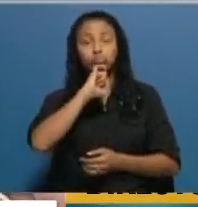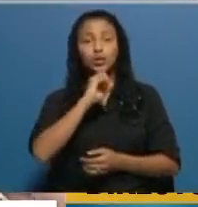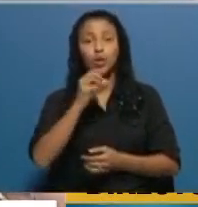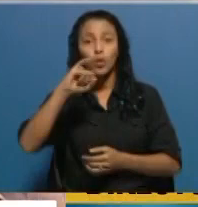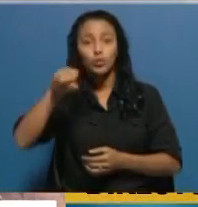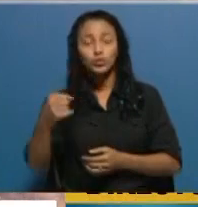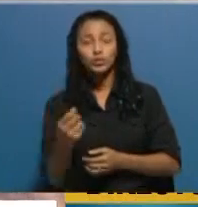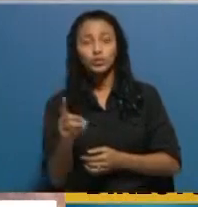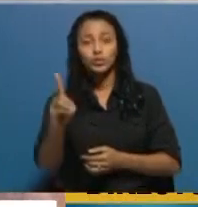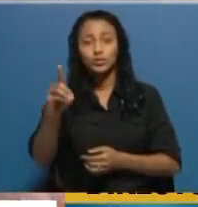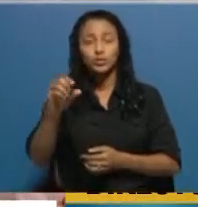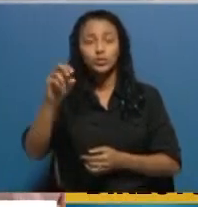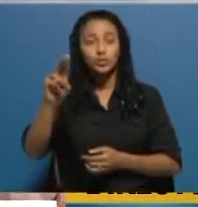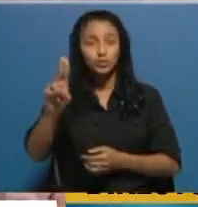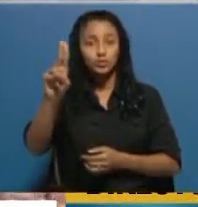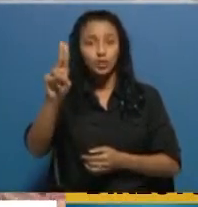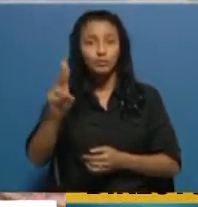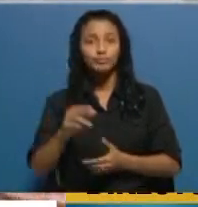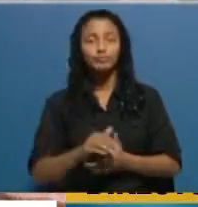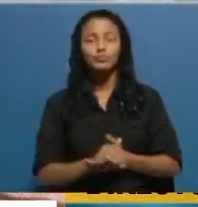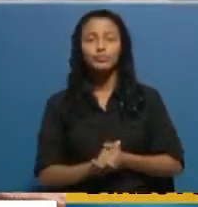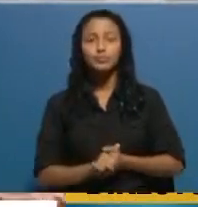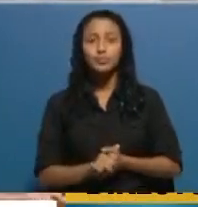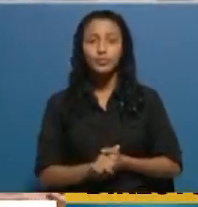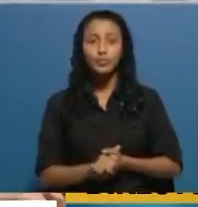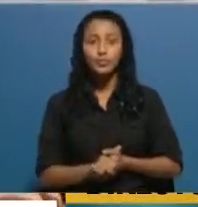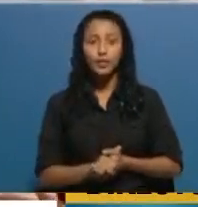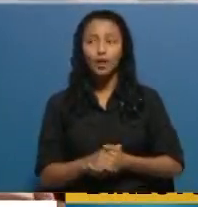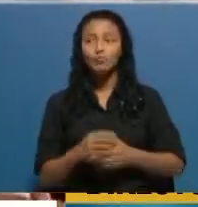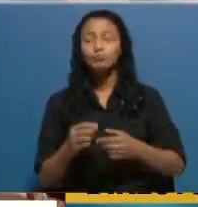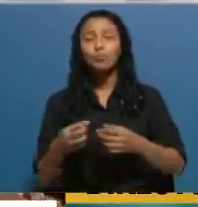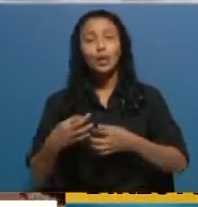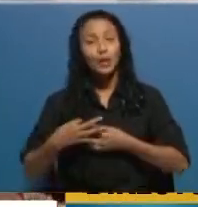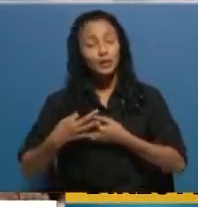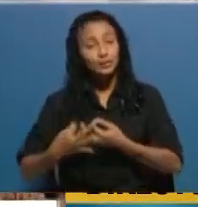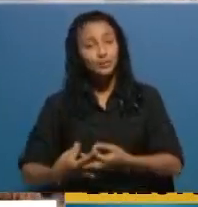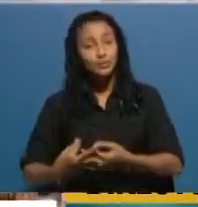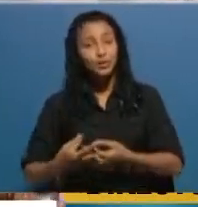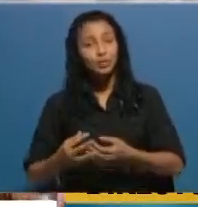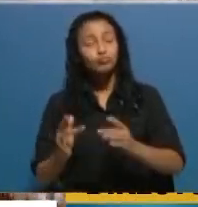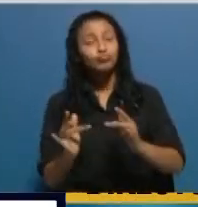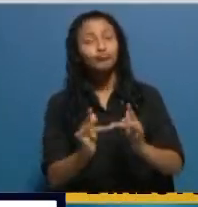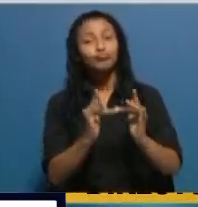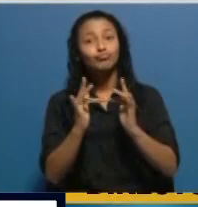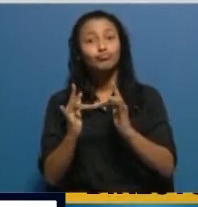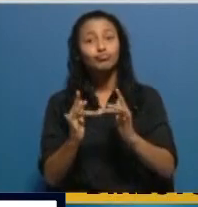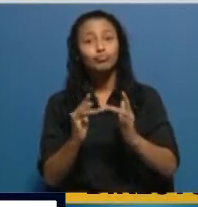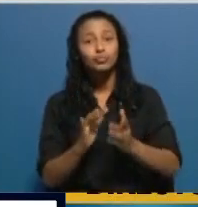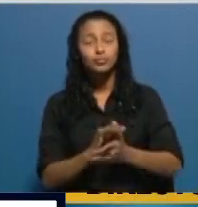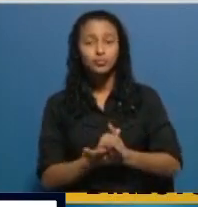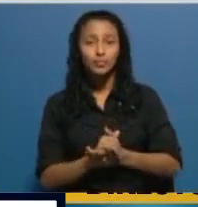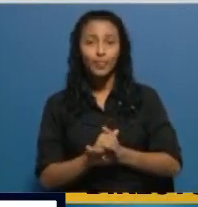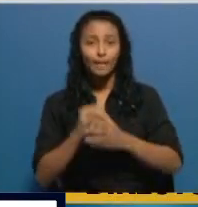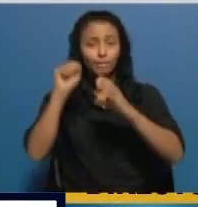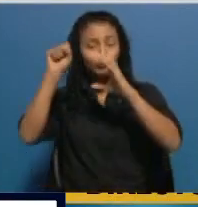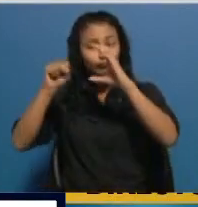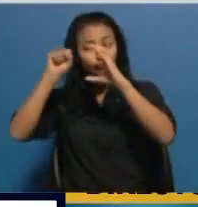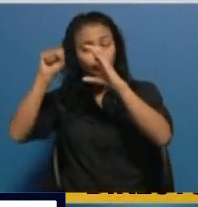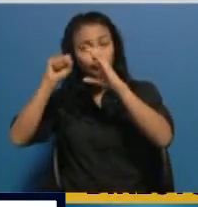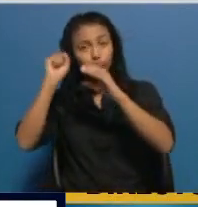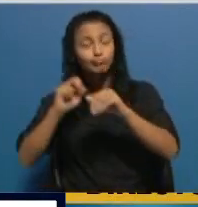ulloa arzobispo de panamá invitados especiales miembros de la prensa nacional e